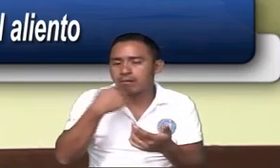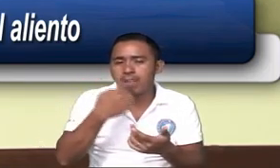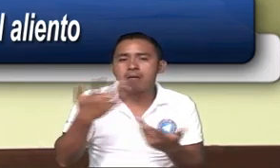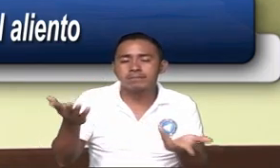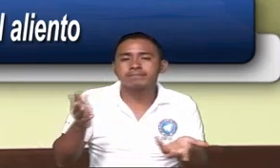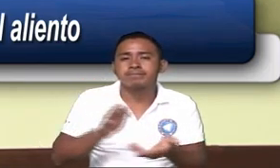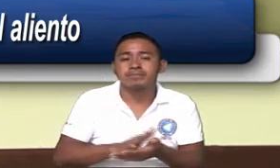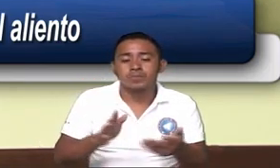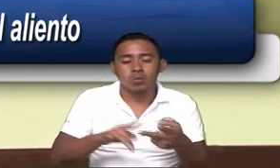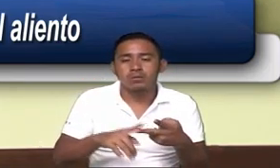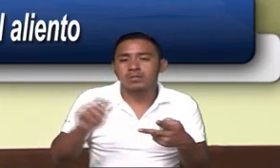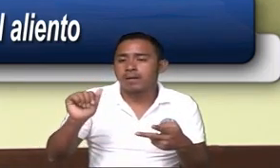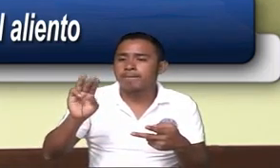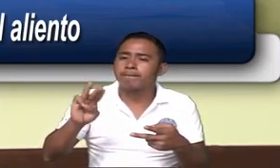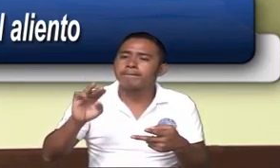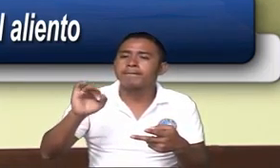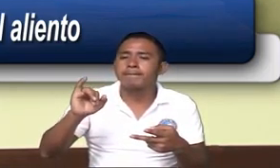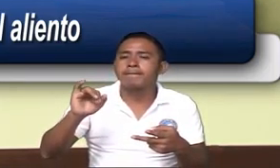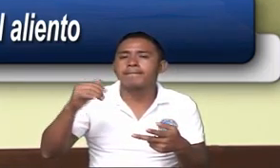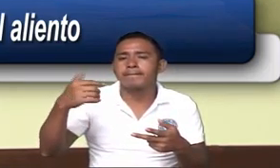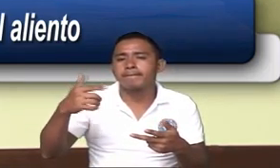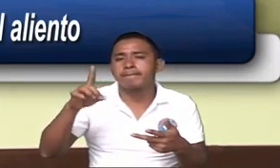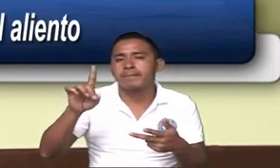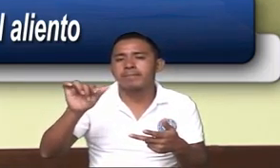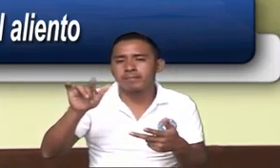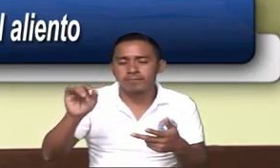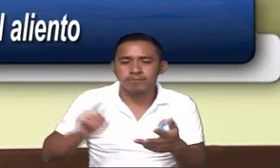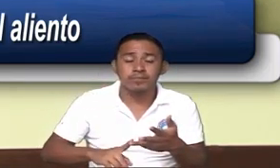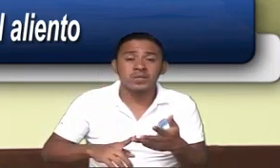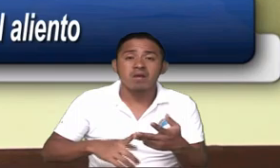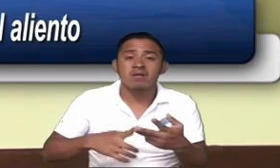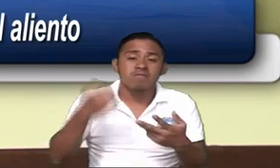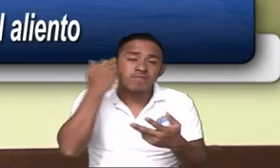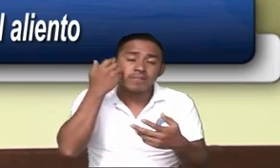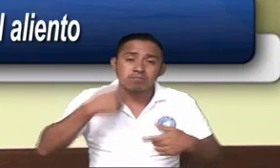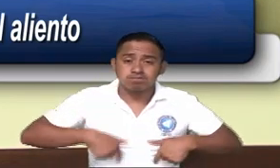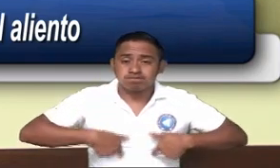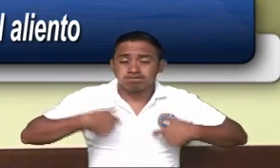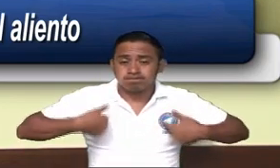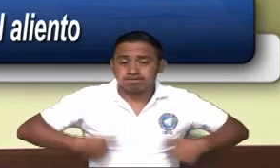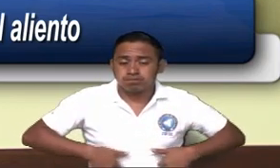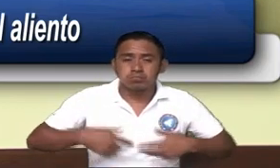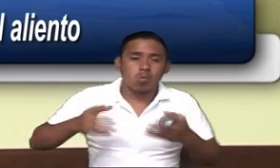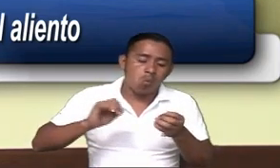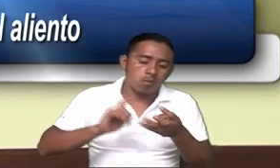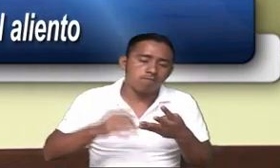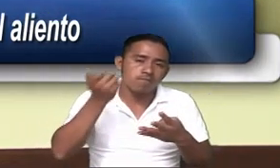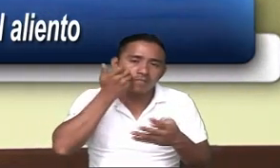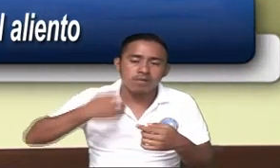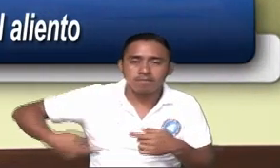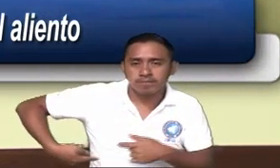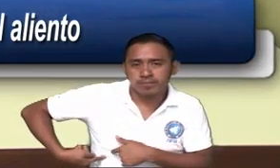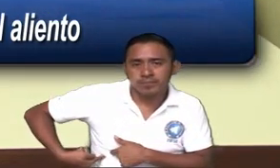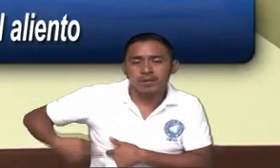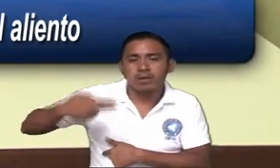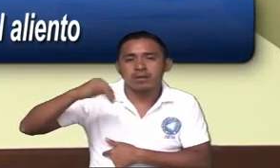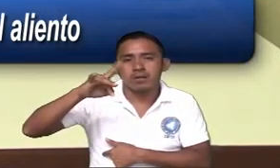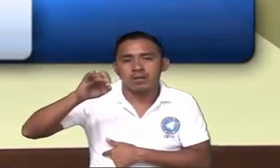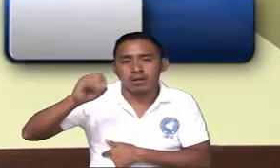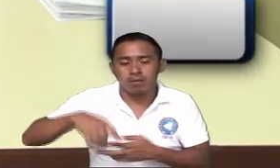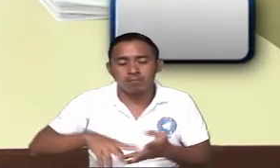decía, infecciones amigdalares, infecciones pulmonares, infecciones a nivel del hígado, infecciones renales, que